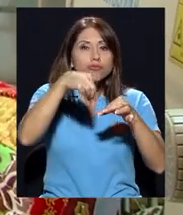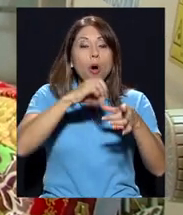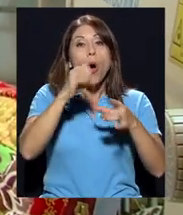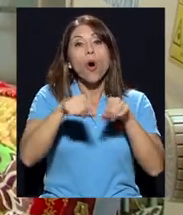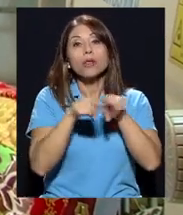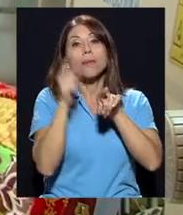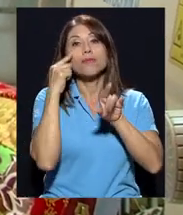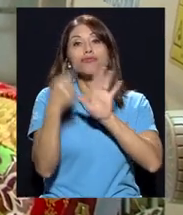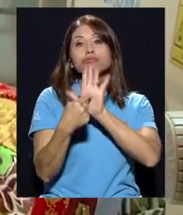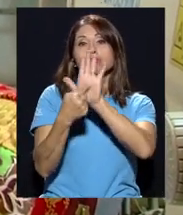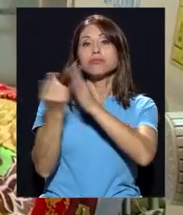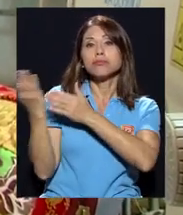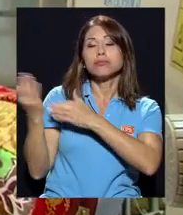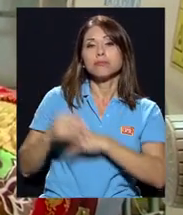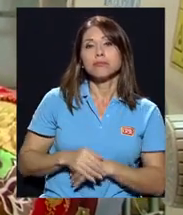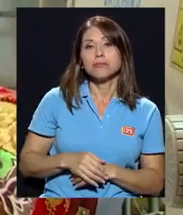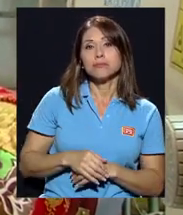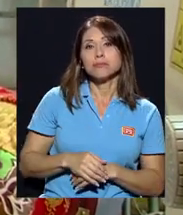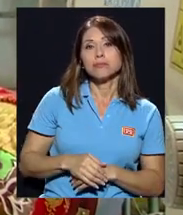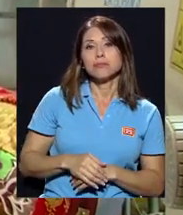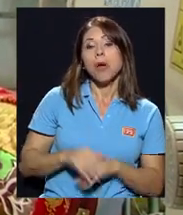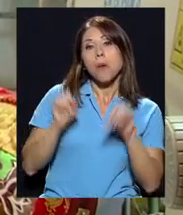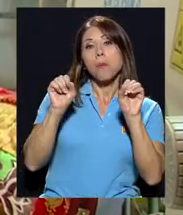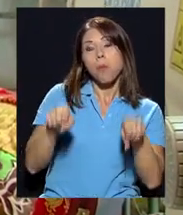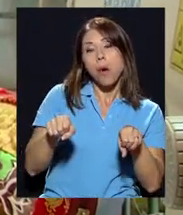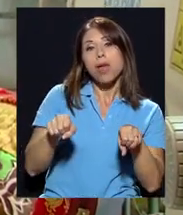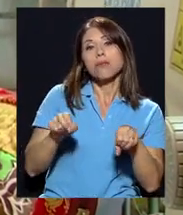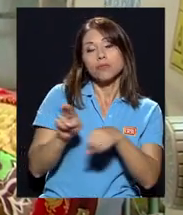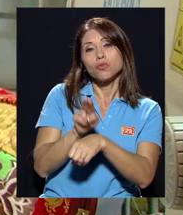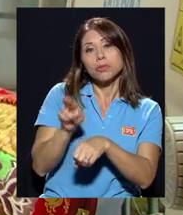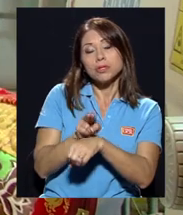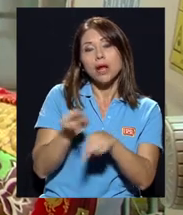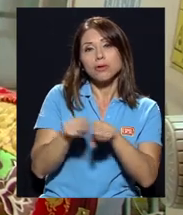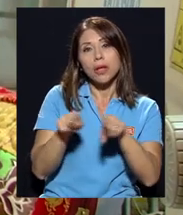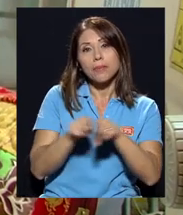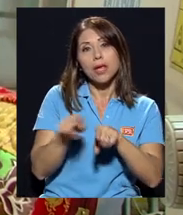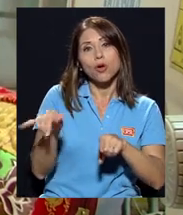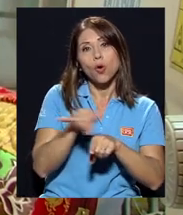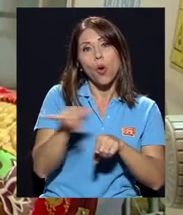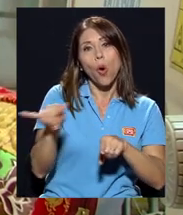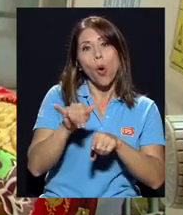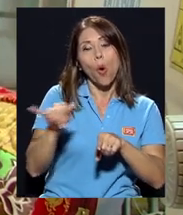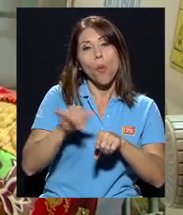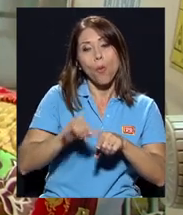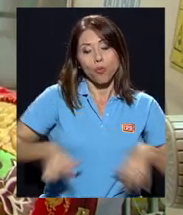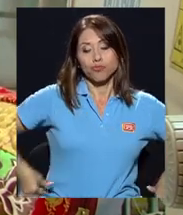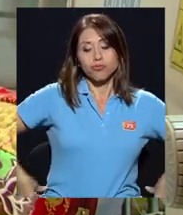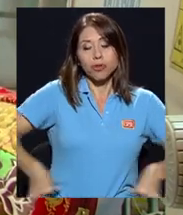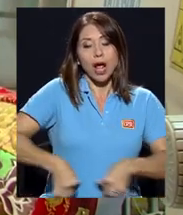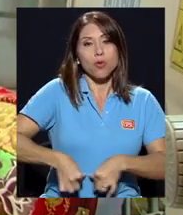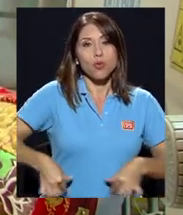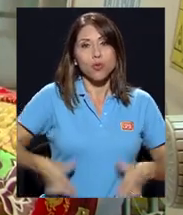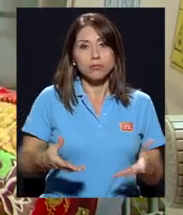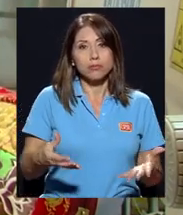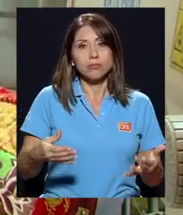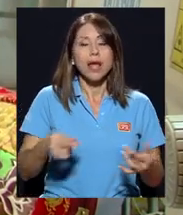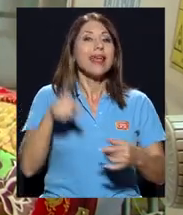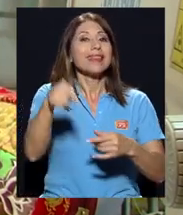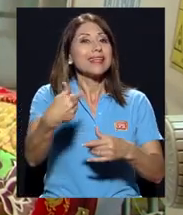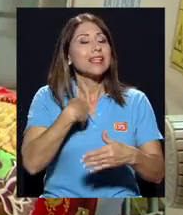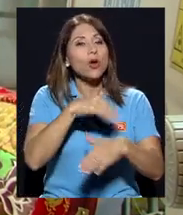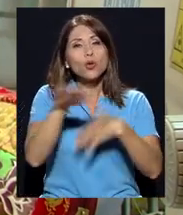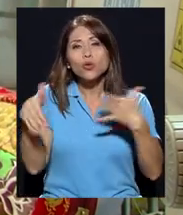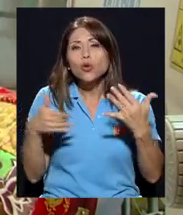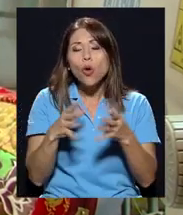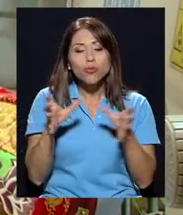atrás una fajita para utilizarlo como canguro. De esto tengo toda la colección